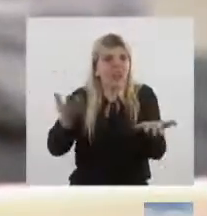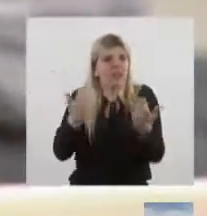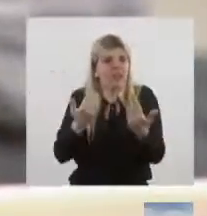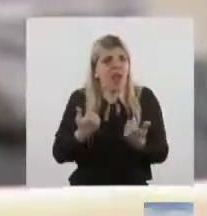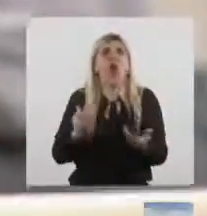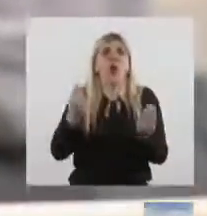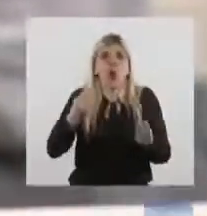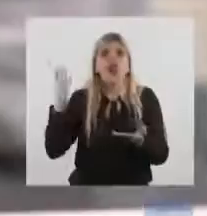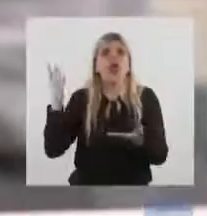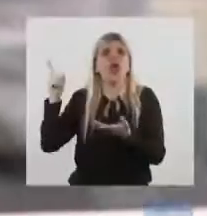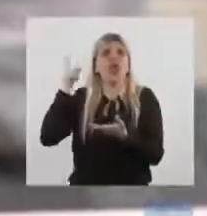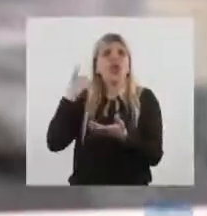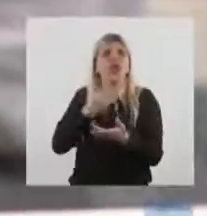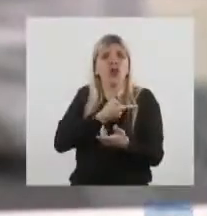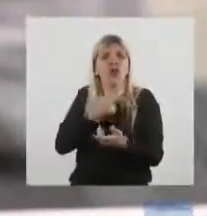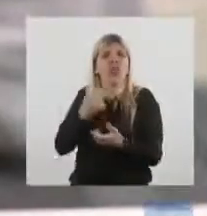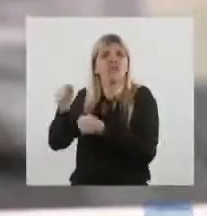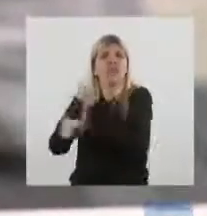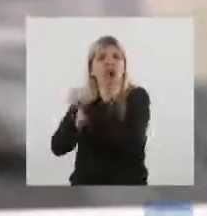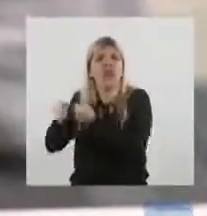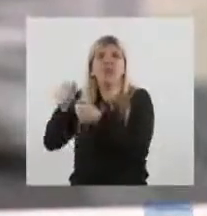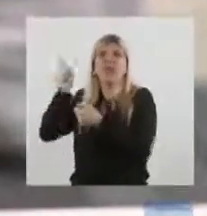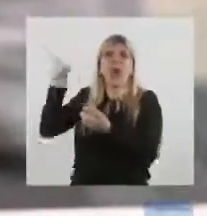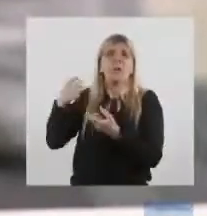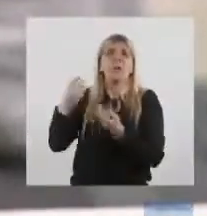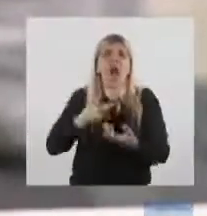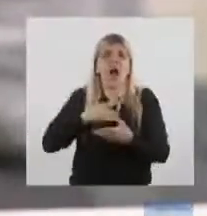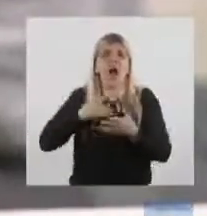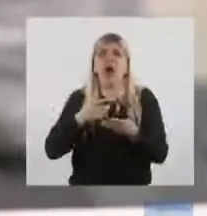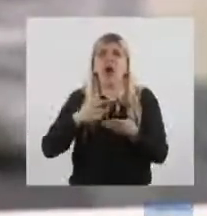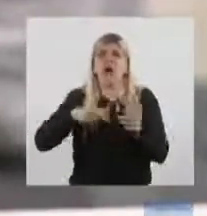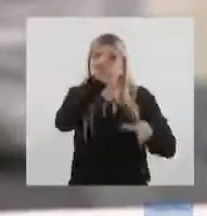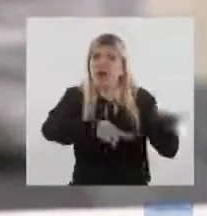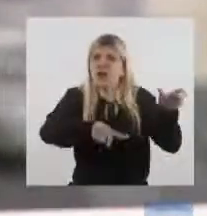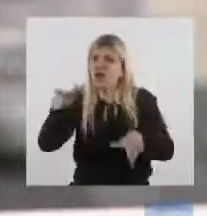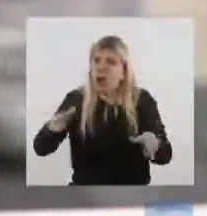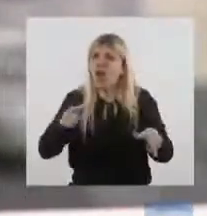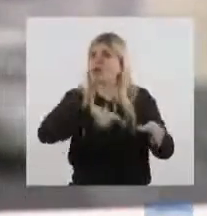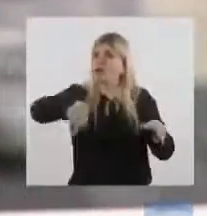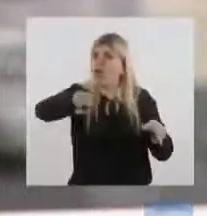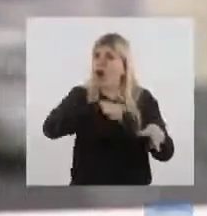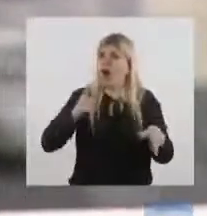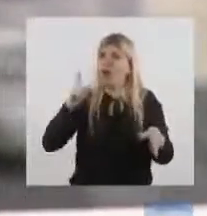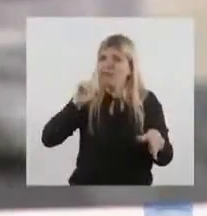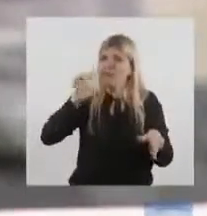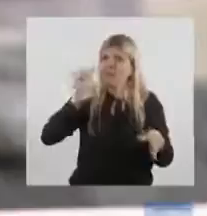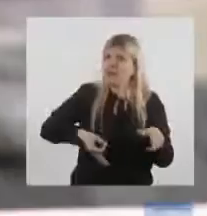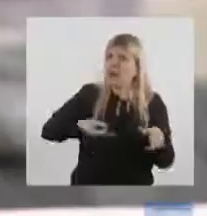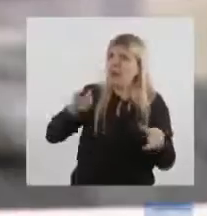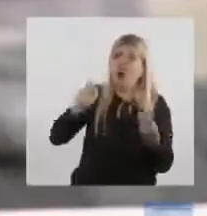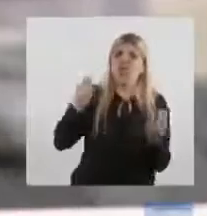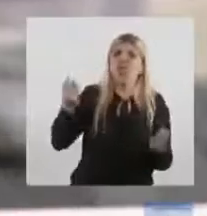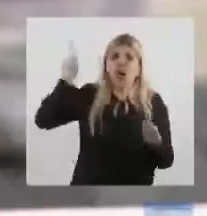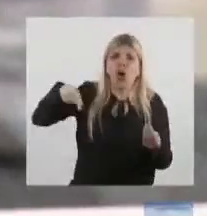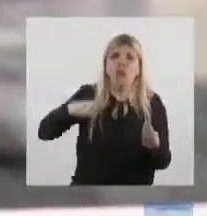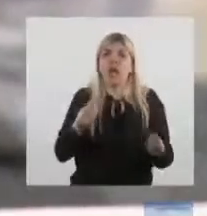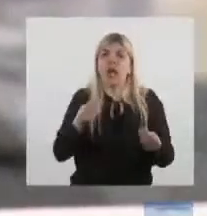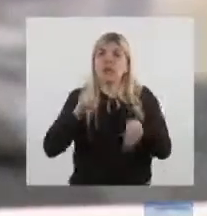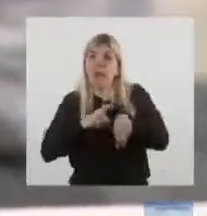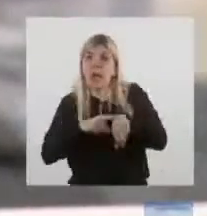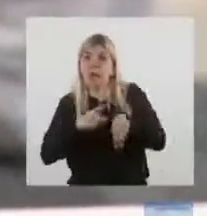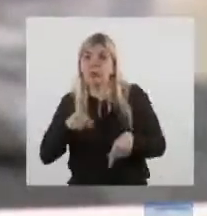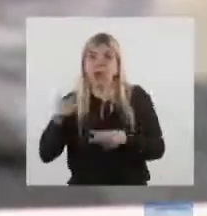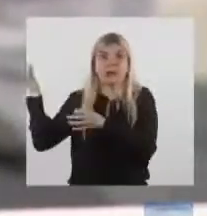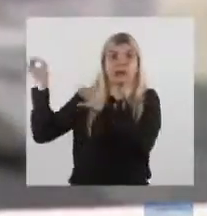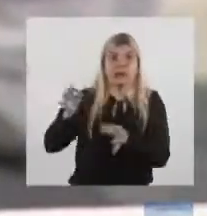producción digo para dar seguridad a la población de que efectivamente va a llegar en estos tiempos que está anunciando y por